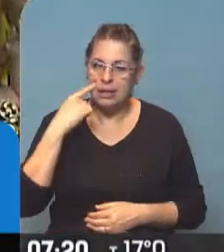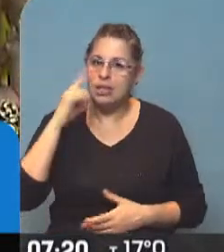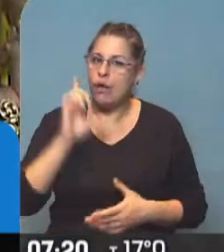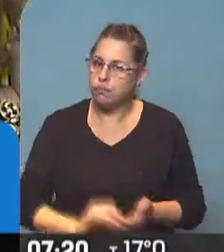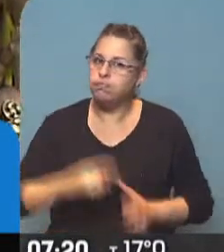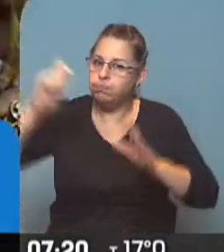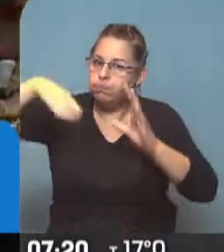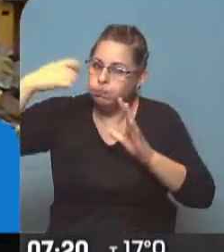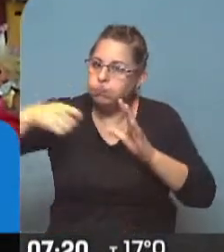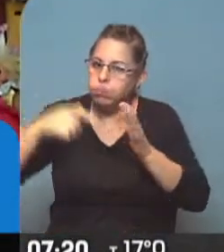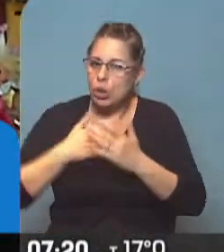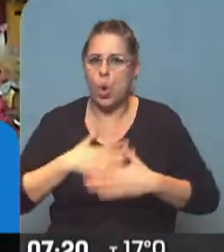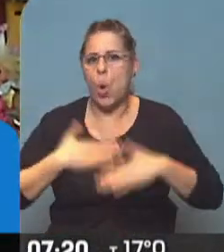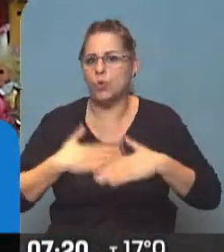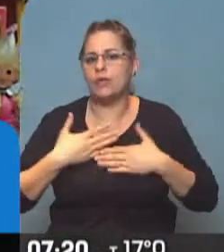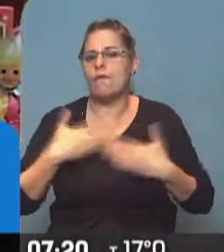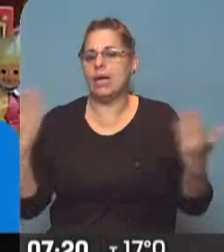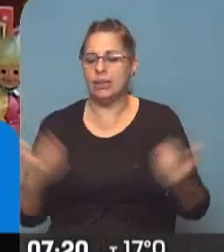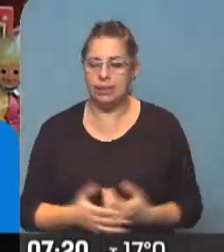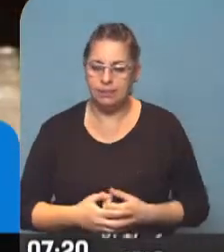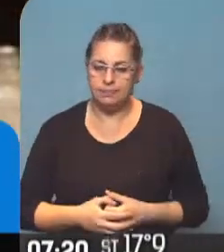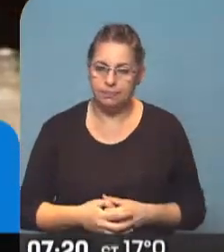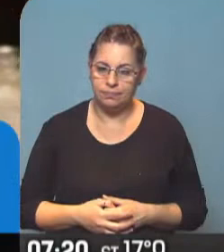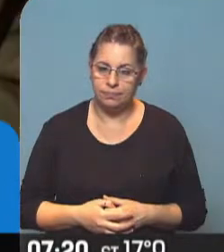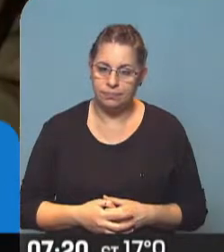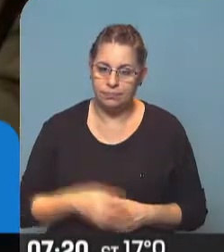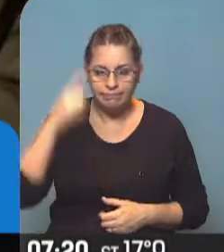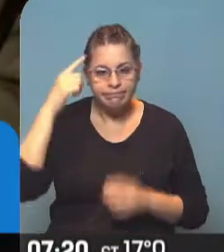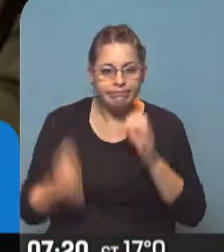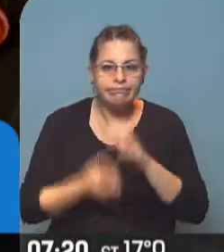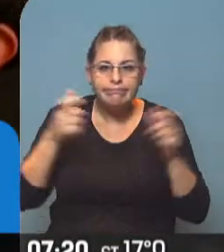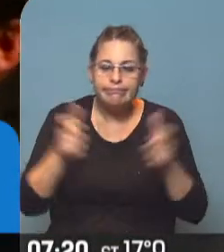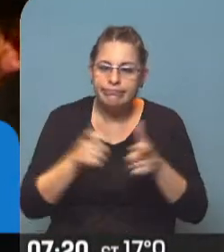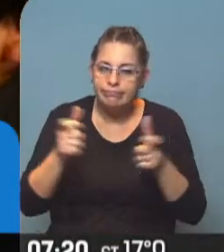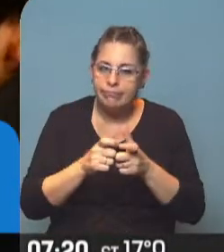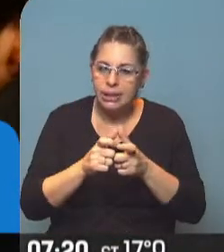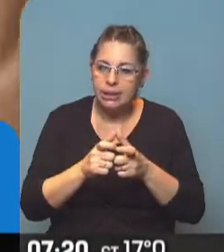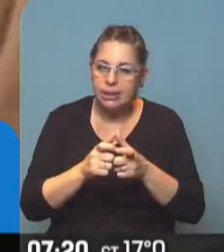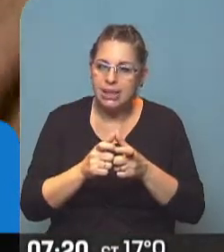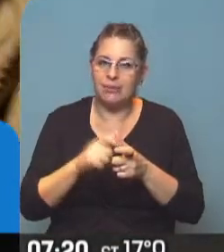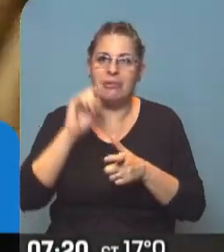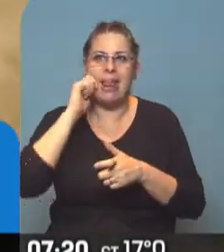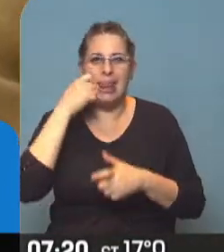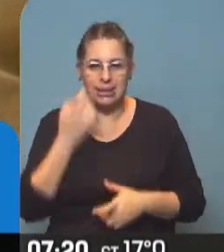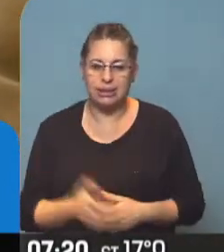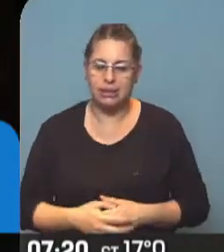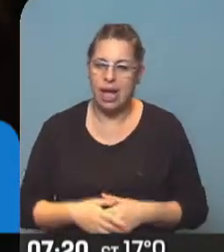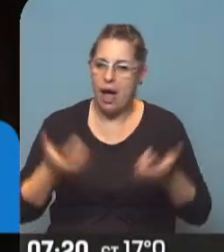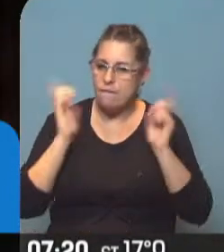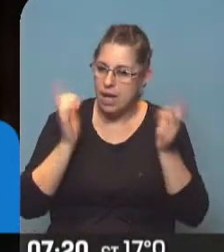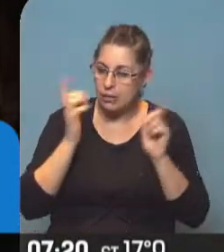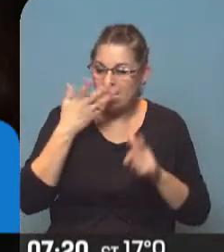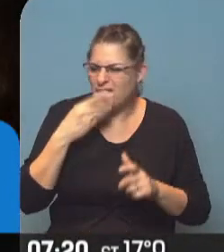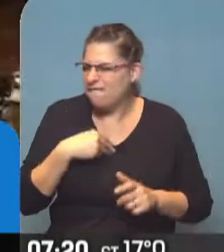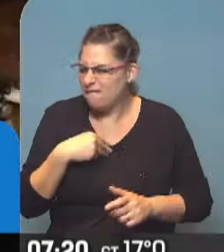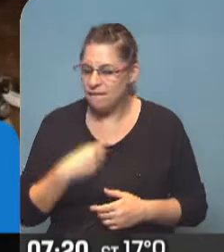de rodaje, pero contentos, muy felices de crear esta película de género fantástico y de aventura que a mí